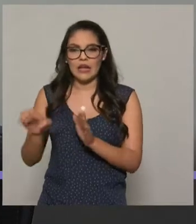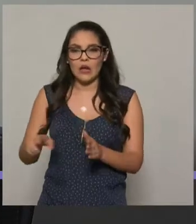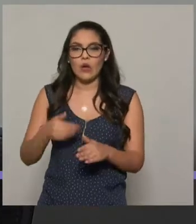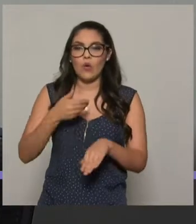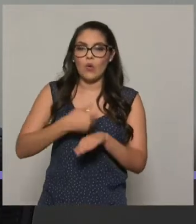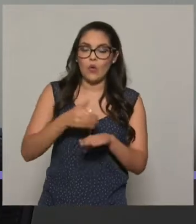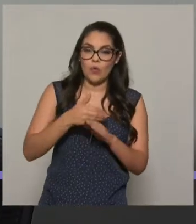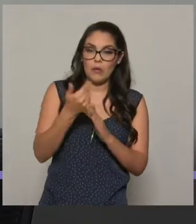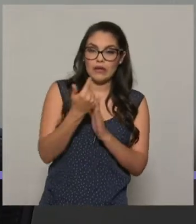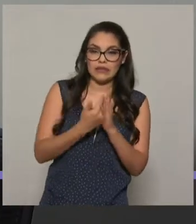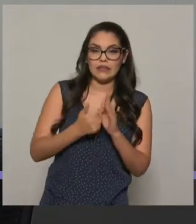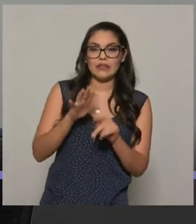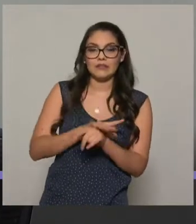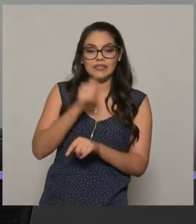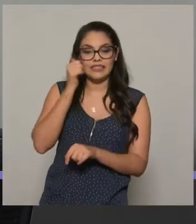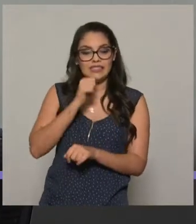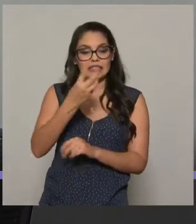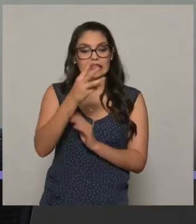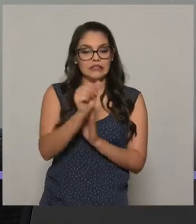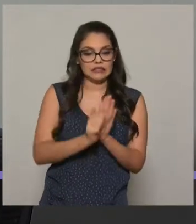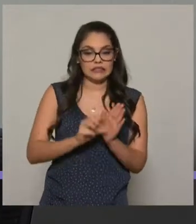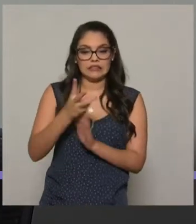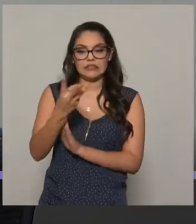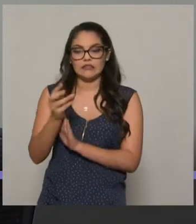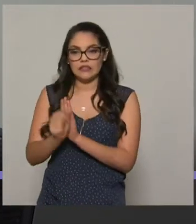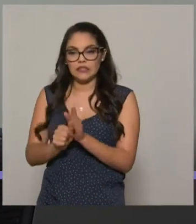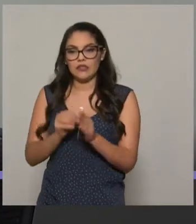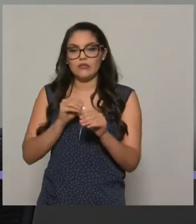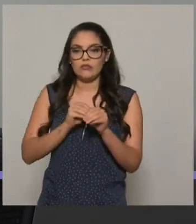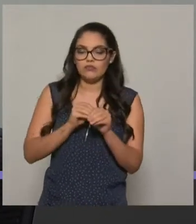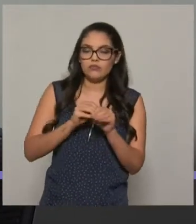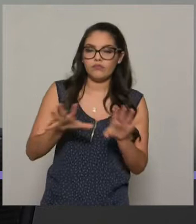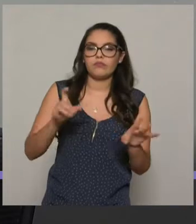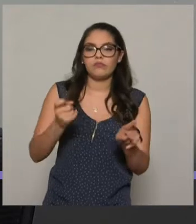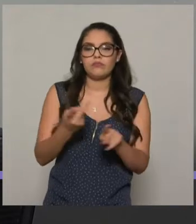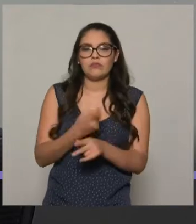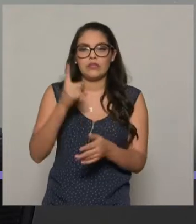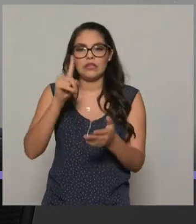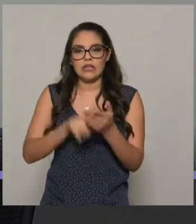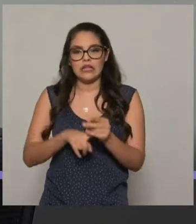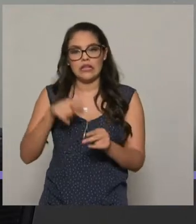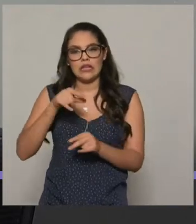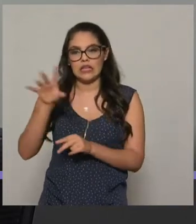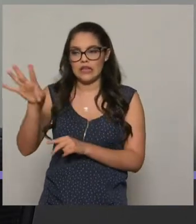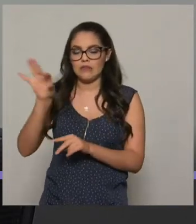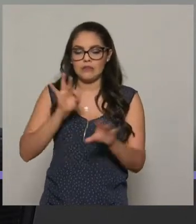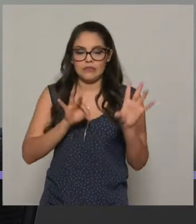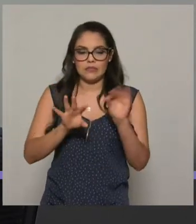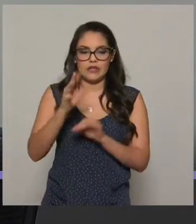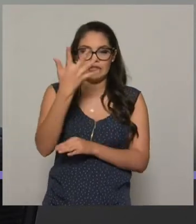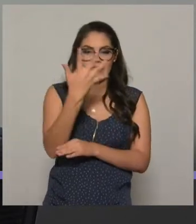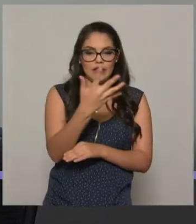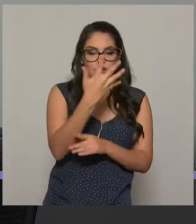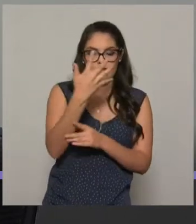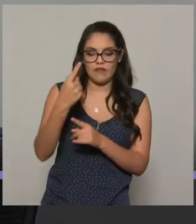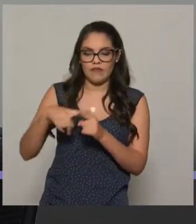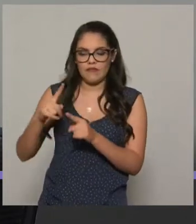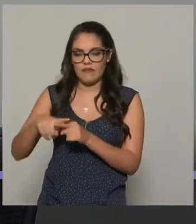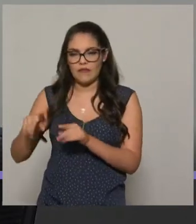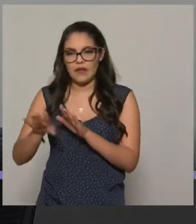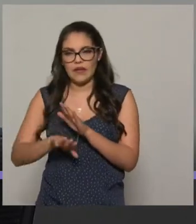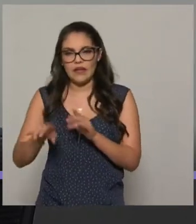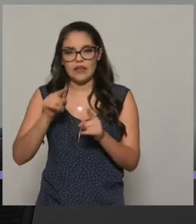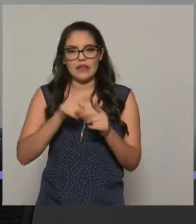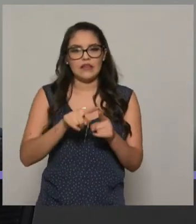números. Por eso cada trimestre en la CEMOVI estamos publicando un reporte trimestral de hechos de tránsito donde tomamos 5 bases de datos distintas desde Seguridad